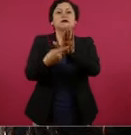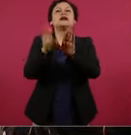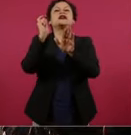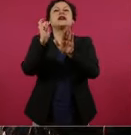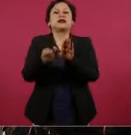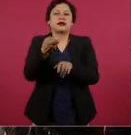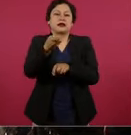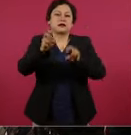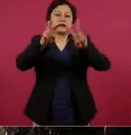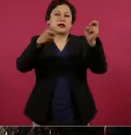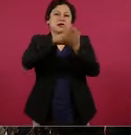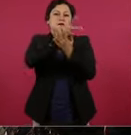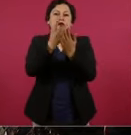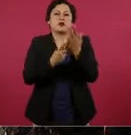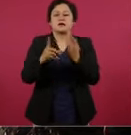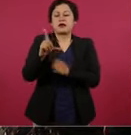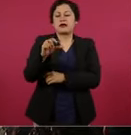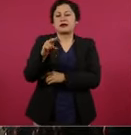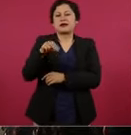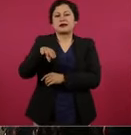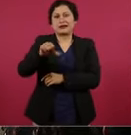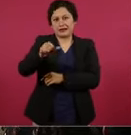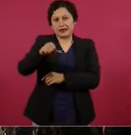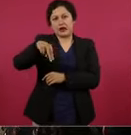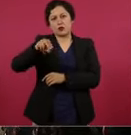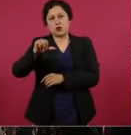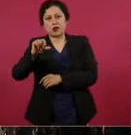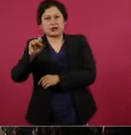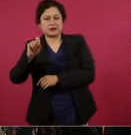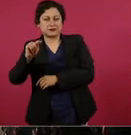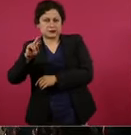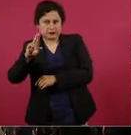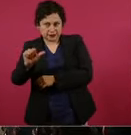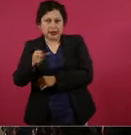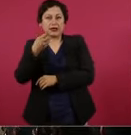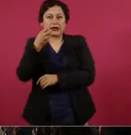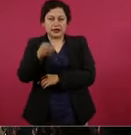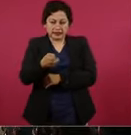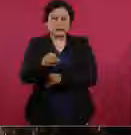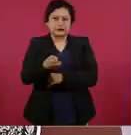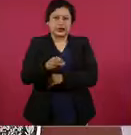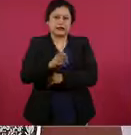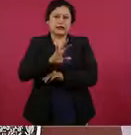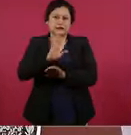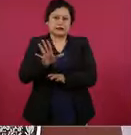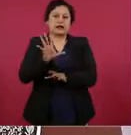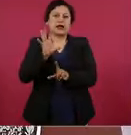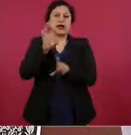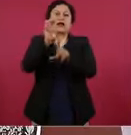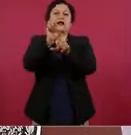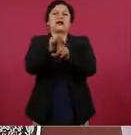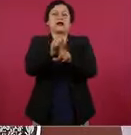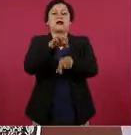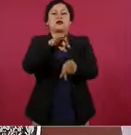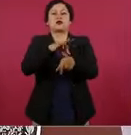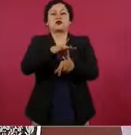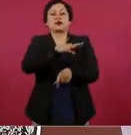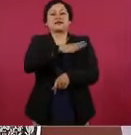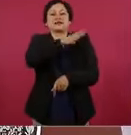Nuestra, que se va emparejando al tema de los médicos generales en el primer nivel de atención. Si nos pueden